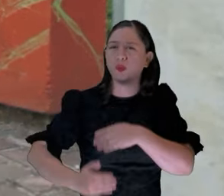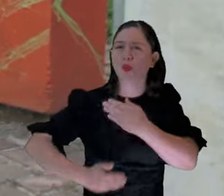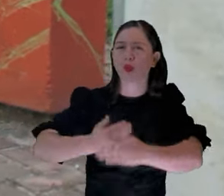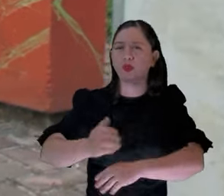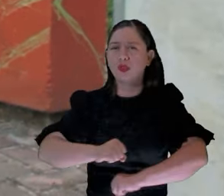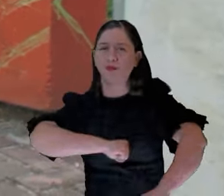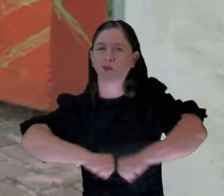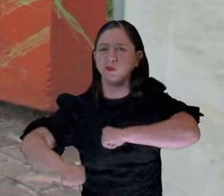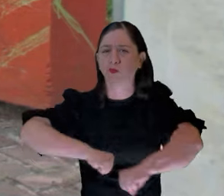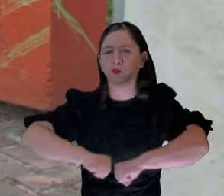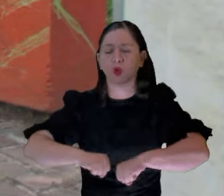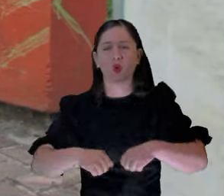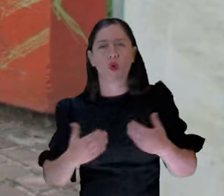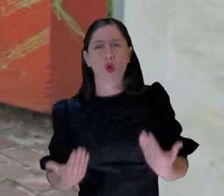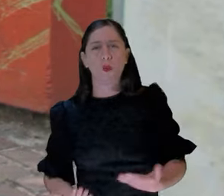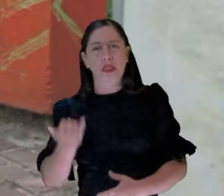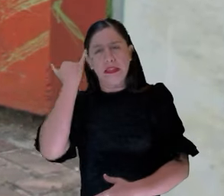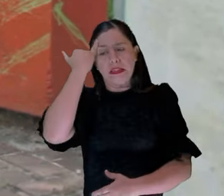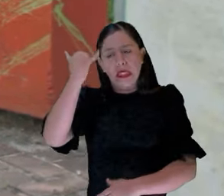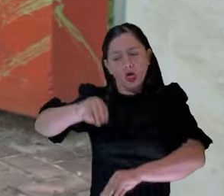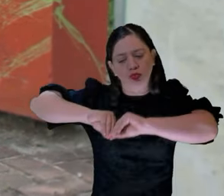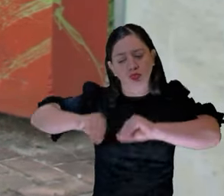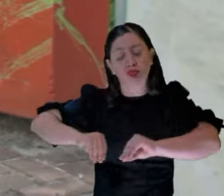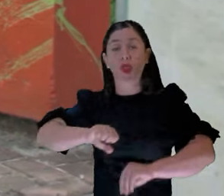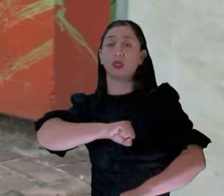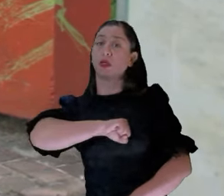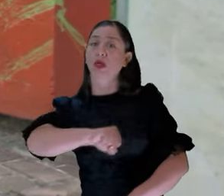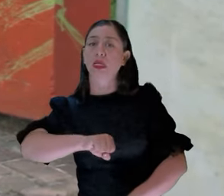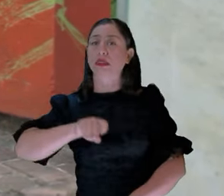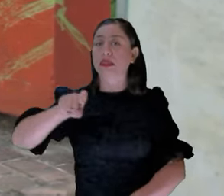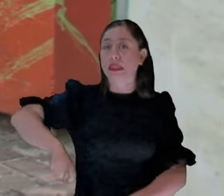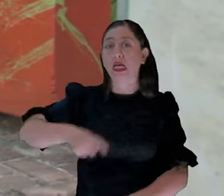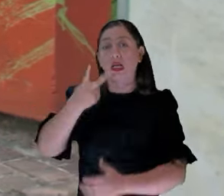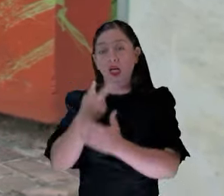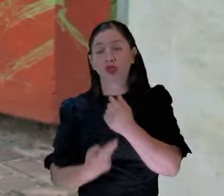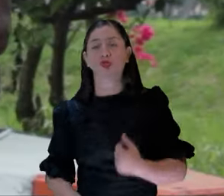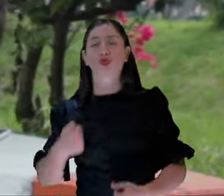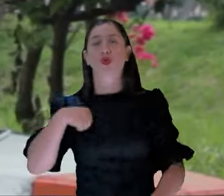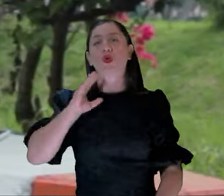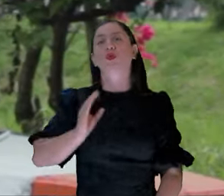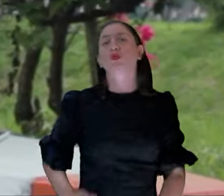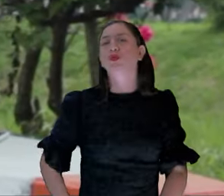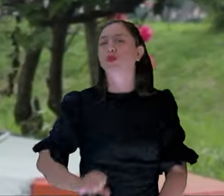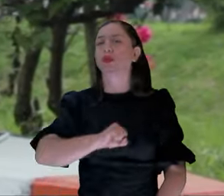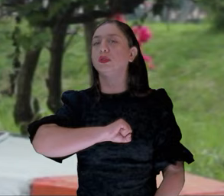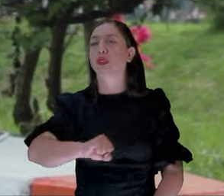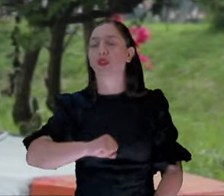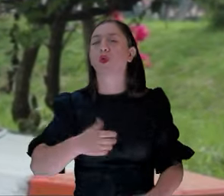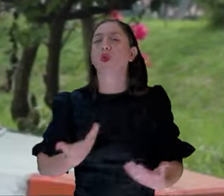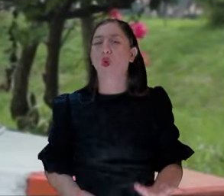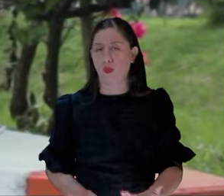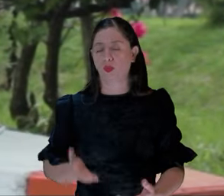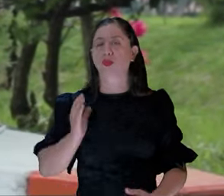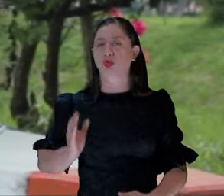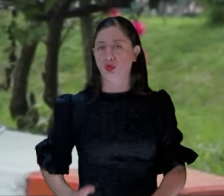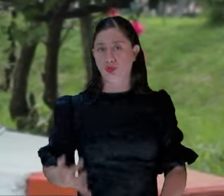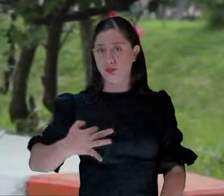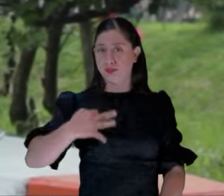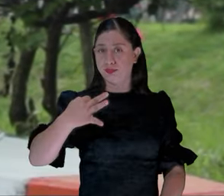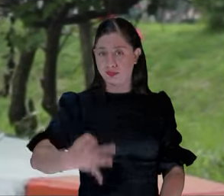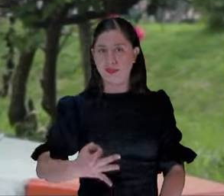sociales, los procesos de emprendimiento, donde te enseñen tus derechos, tus deberes como ciudadano, porque yo creo